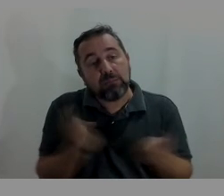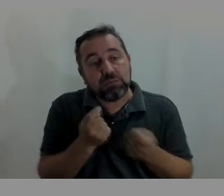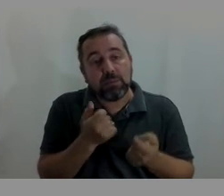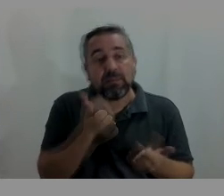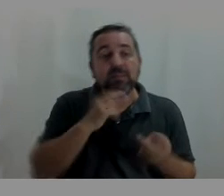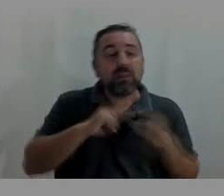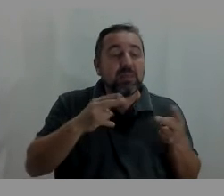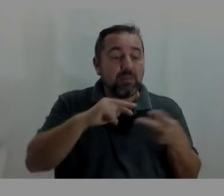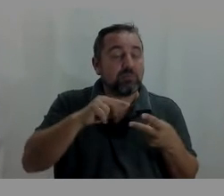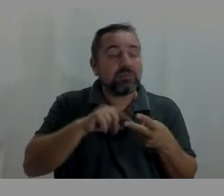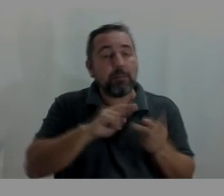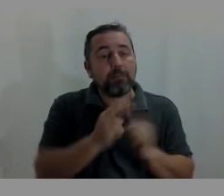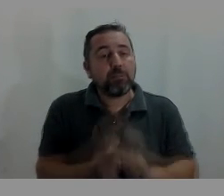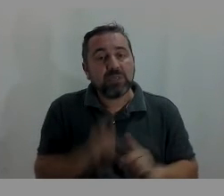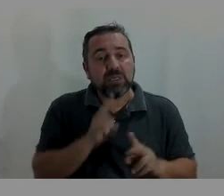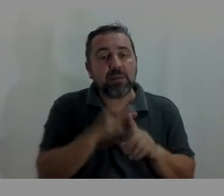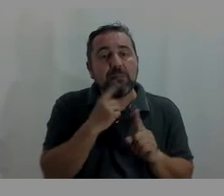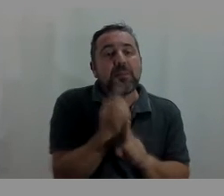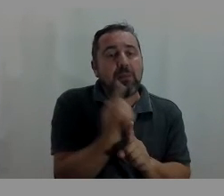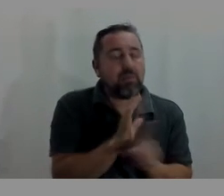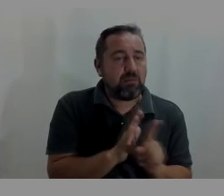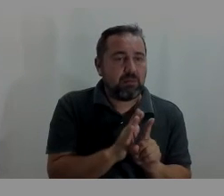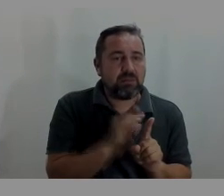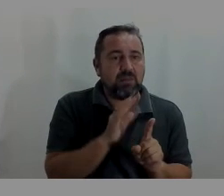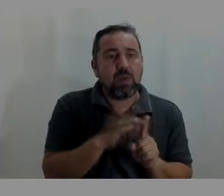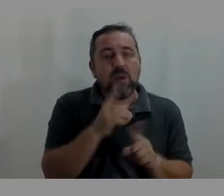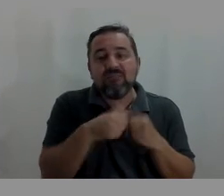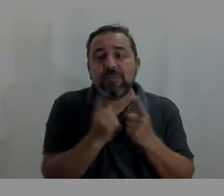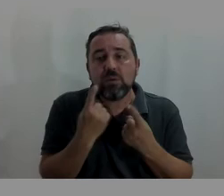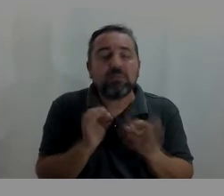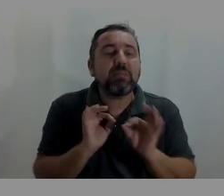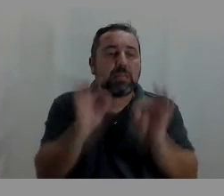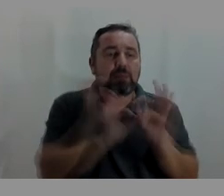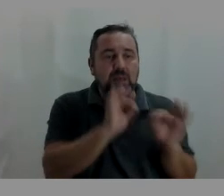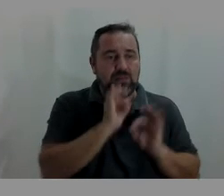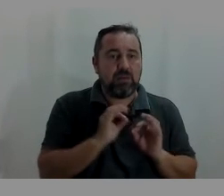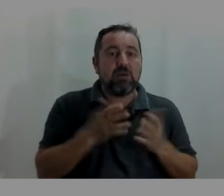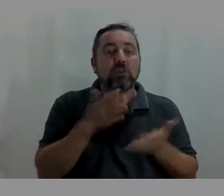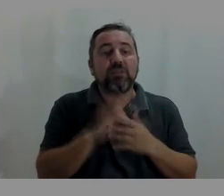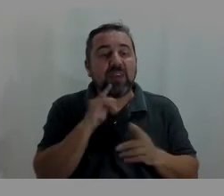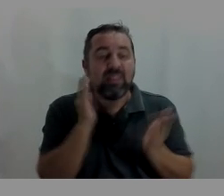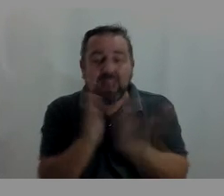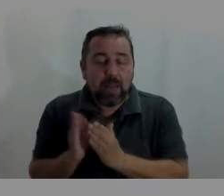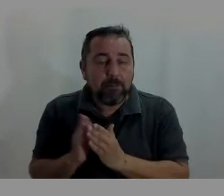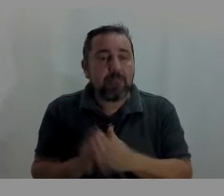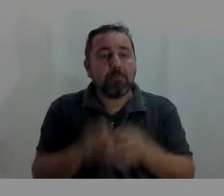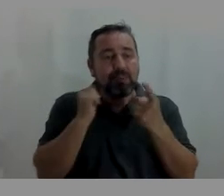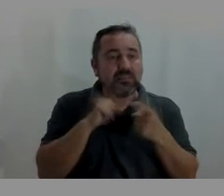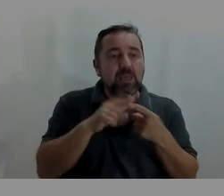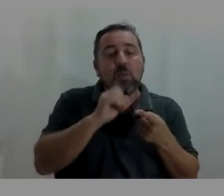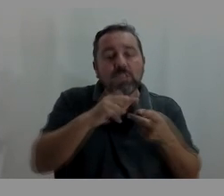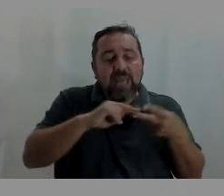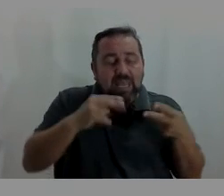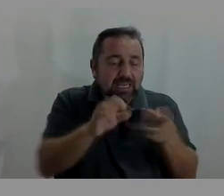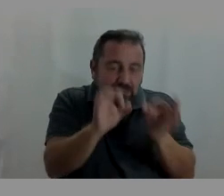mutaciones son privadas, es decir, solo aparecen en una familia determinada. Con lo cual, la terapia va a ser muy dirigida a determinados genes